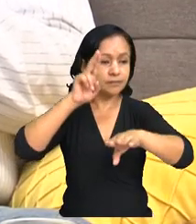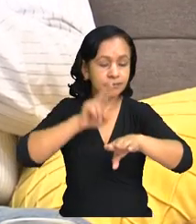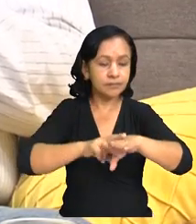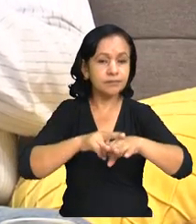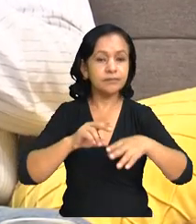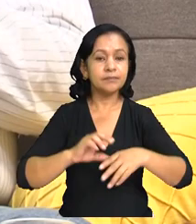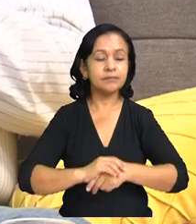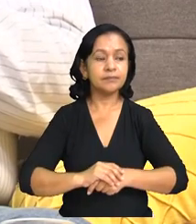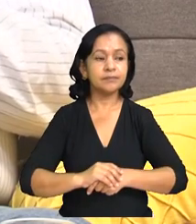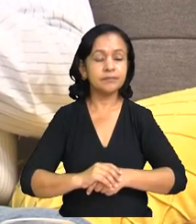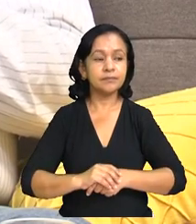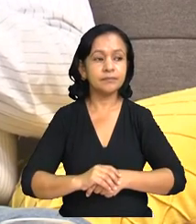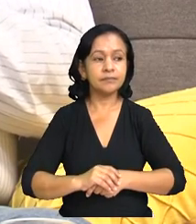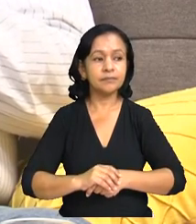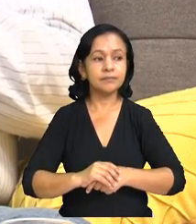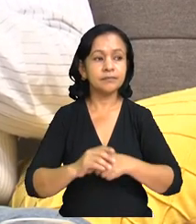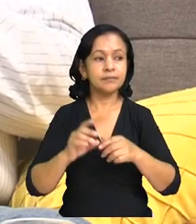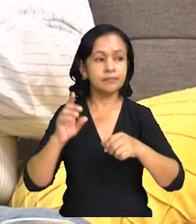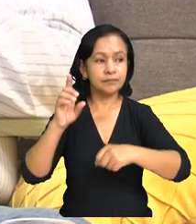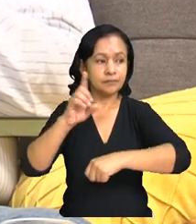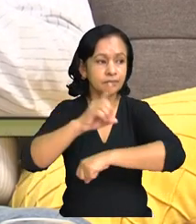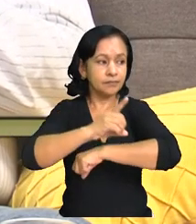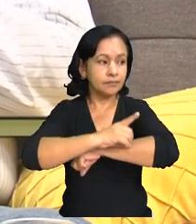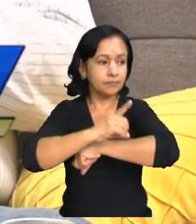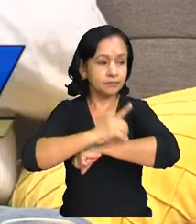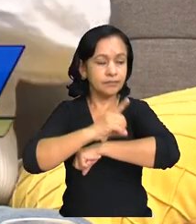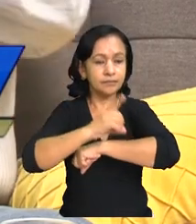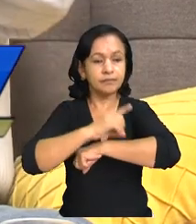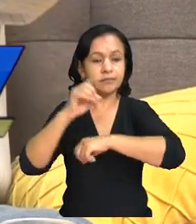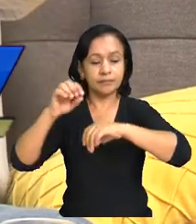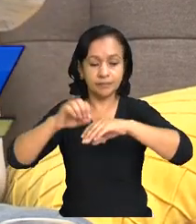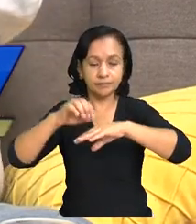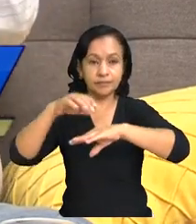presiden nuestro comandante Daniel Ortega y la compañera Rosario Murillo,